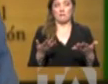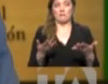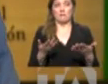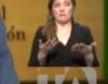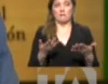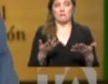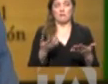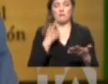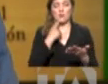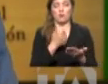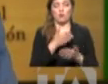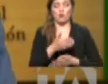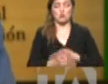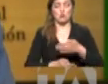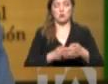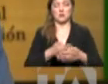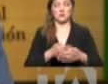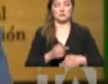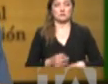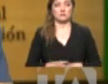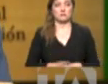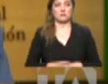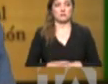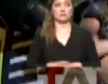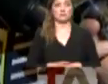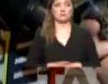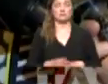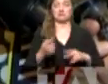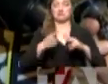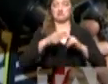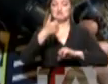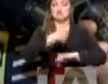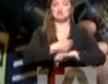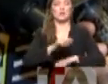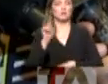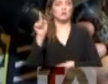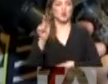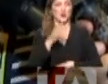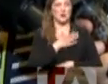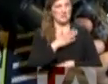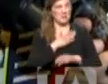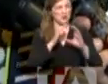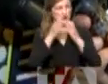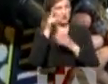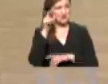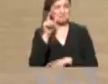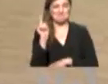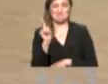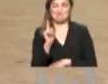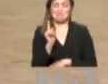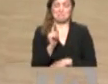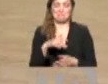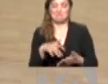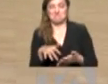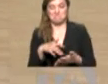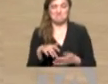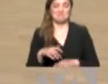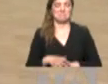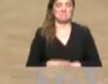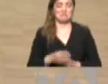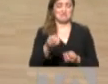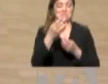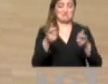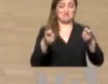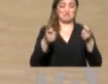los procesos que estamos instaurando. Sin embargo, no todos confían en la Comisión de Fiscalización y no esperan mucho del informe